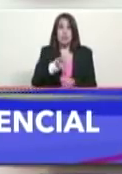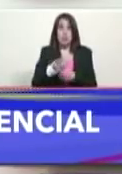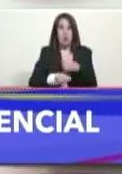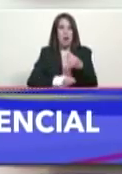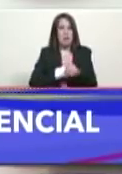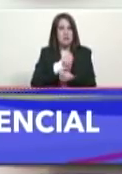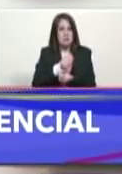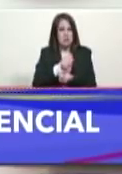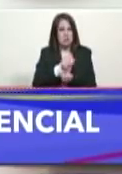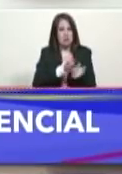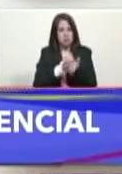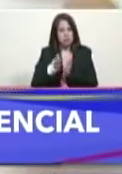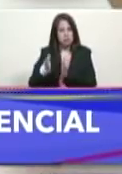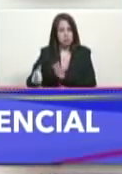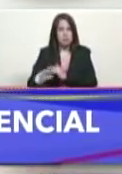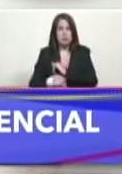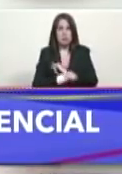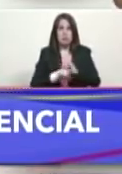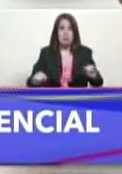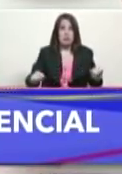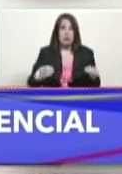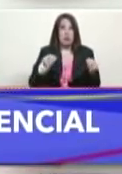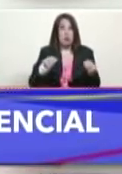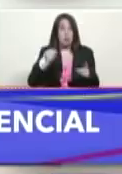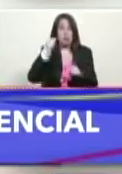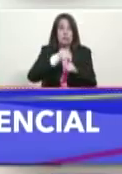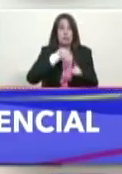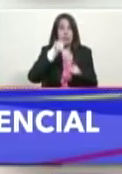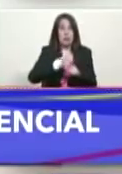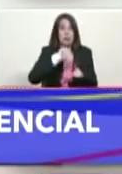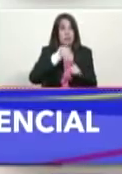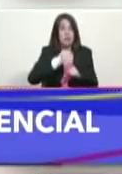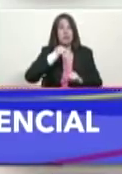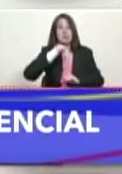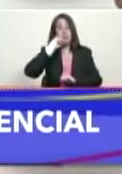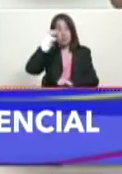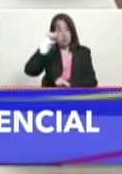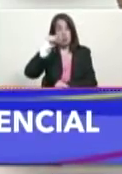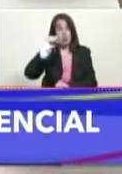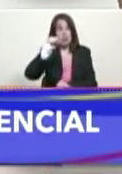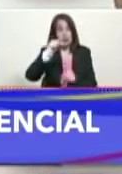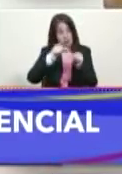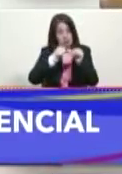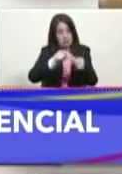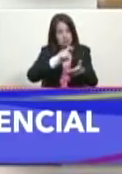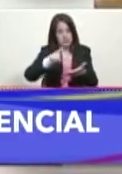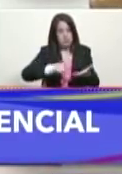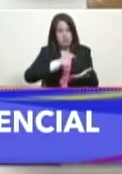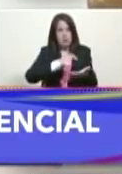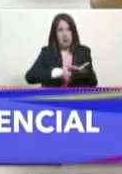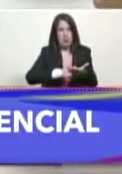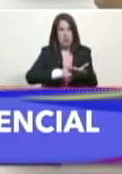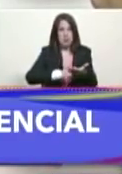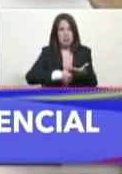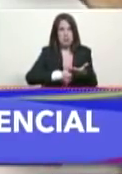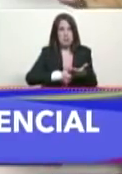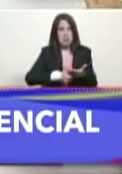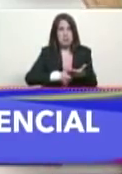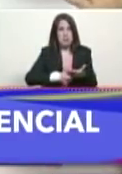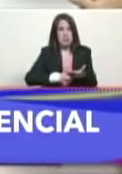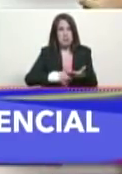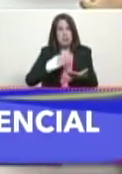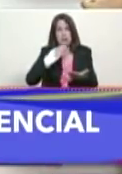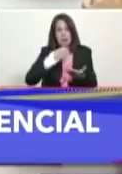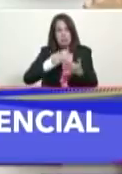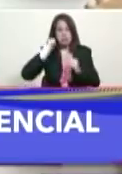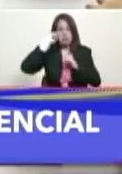para la regularización definitiva en esta batalla, en esta victoria, y en la consolidación de la batalla victoriosa que acabamos